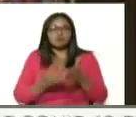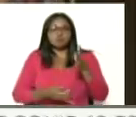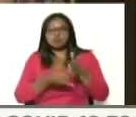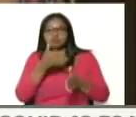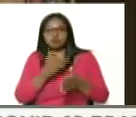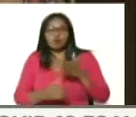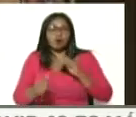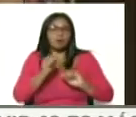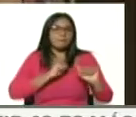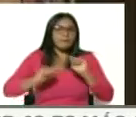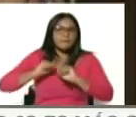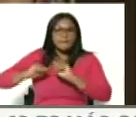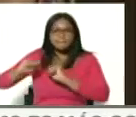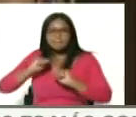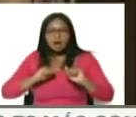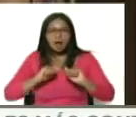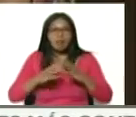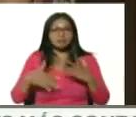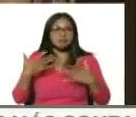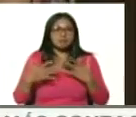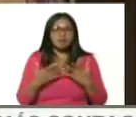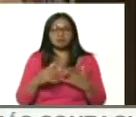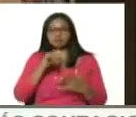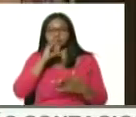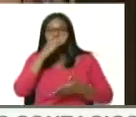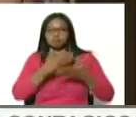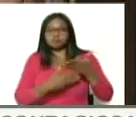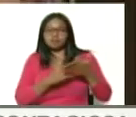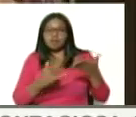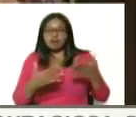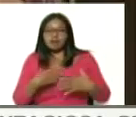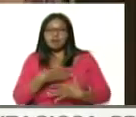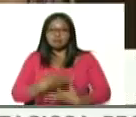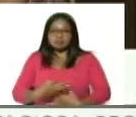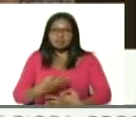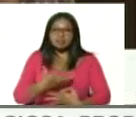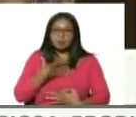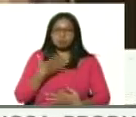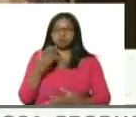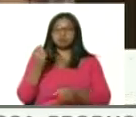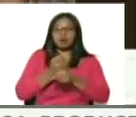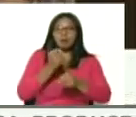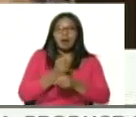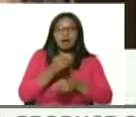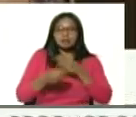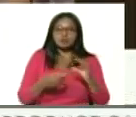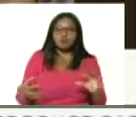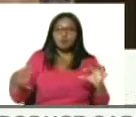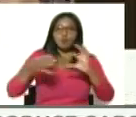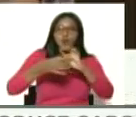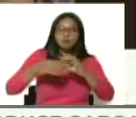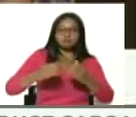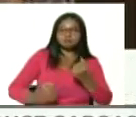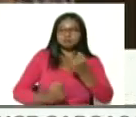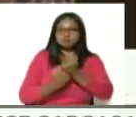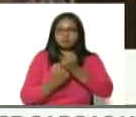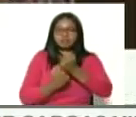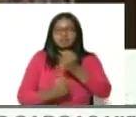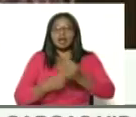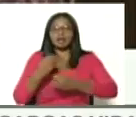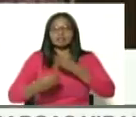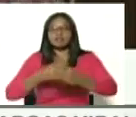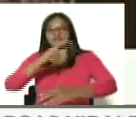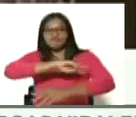en las movilizaciones, en las actividades, en los reportes, con ganas de trabajar, con ganas de hacer país, con ganas de unir esfuerzos y acumular